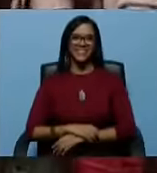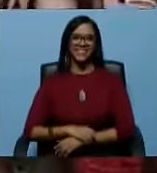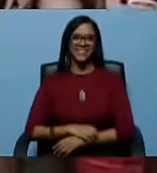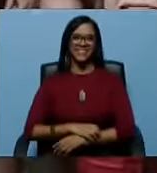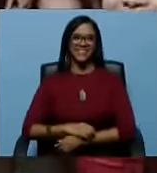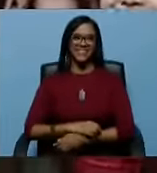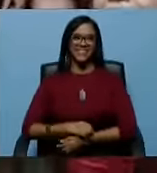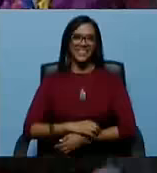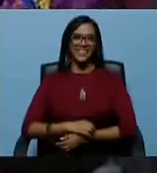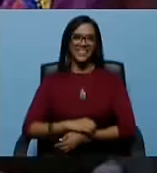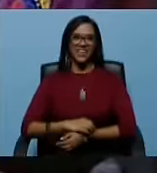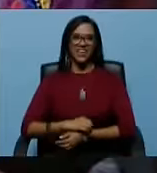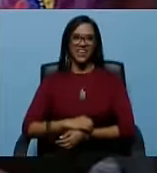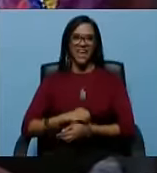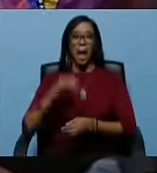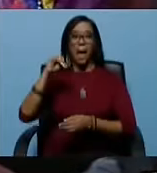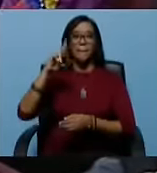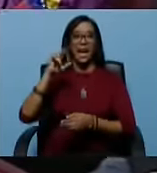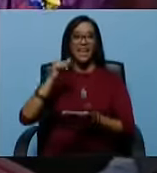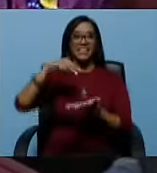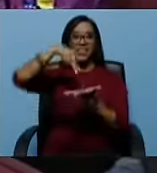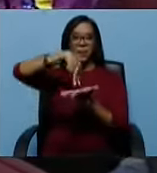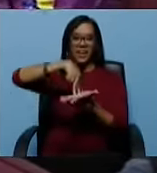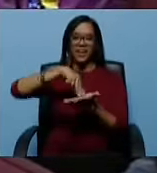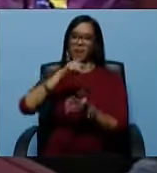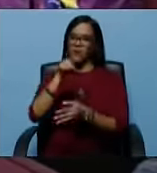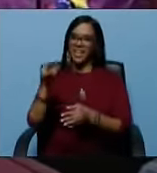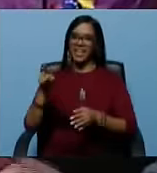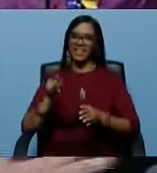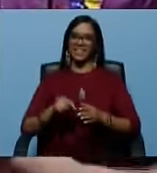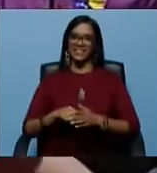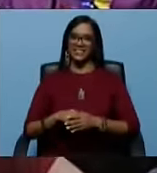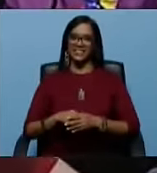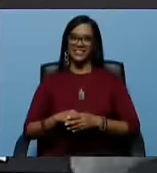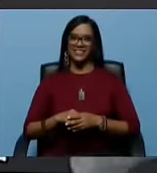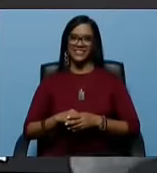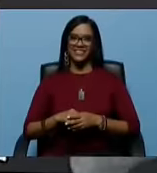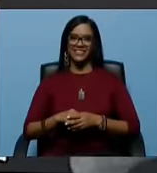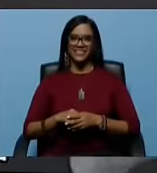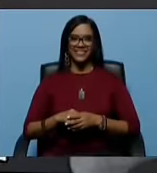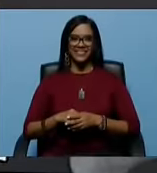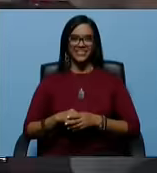Hicieron para María León ustedes, ¿vale? ¿Ah?